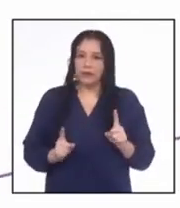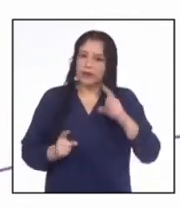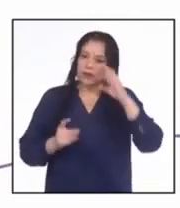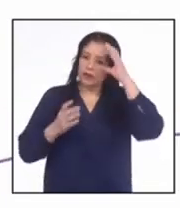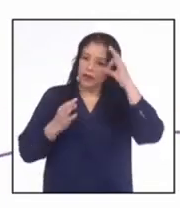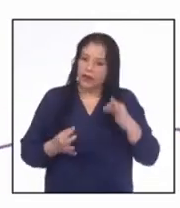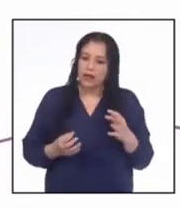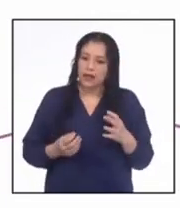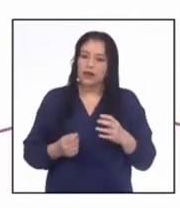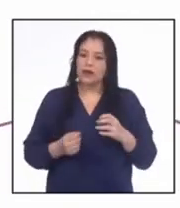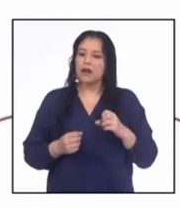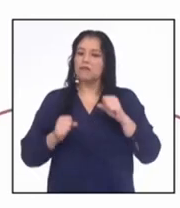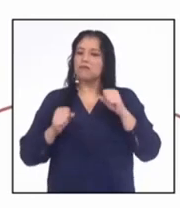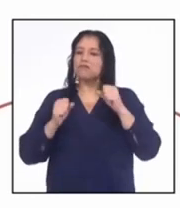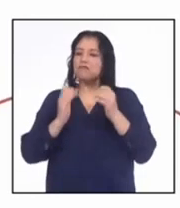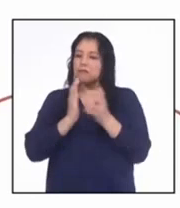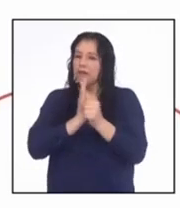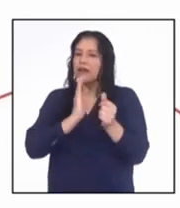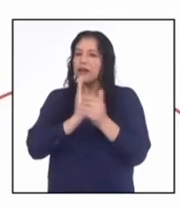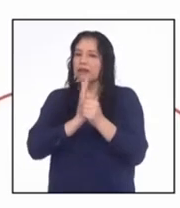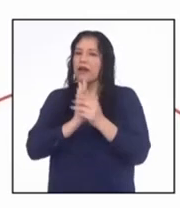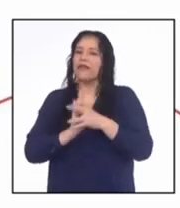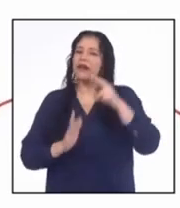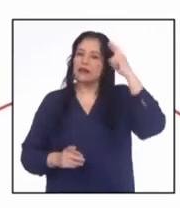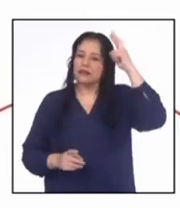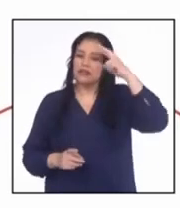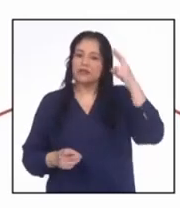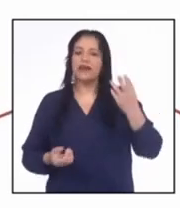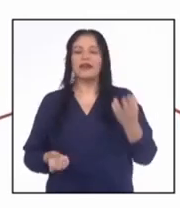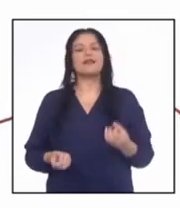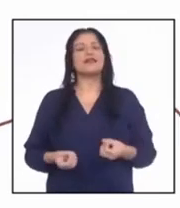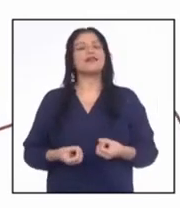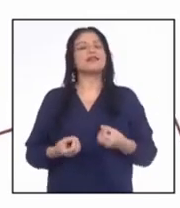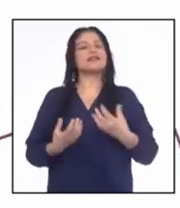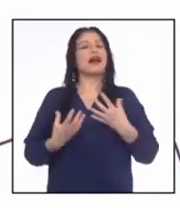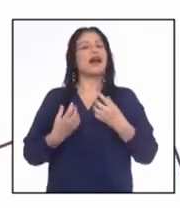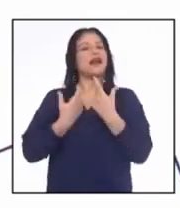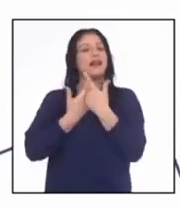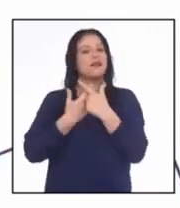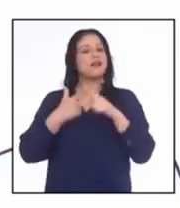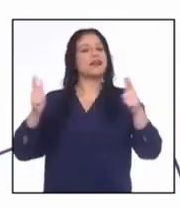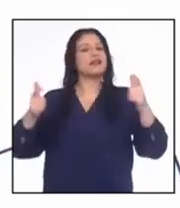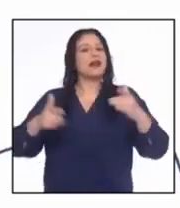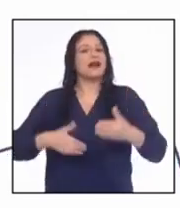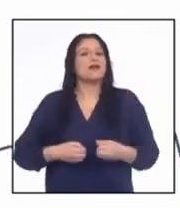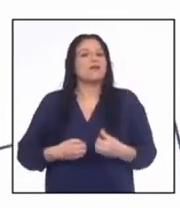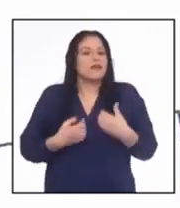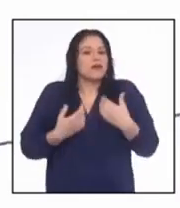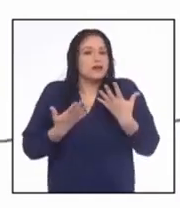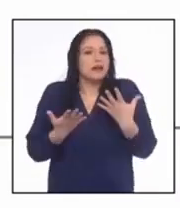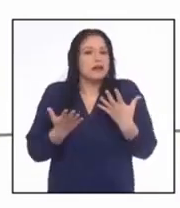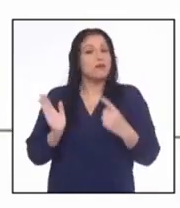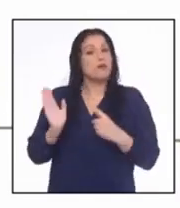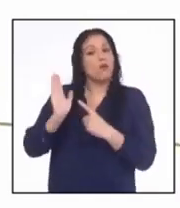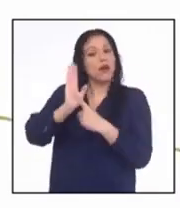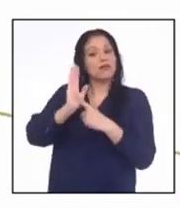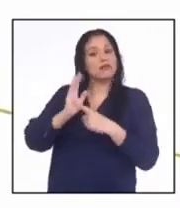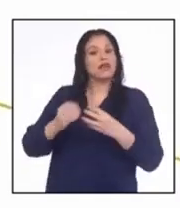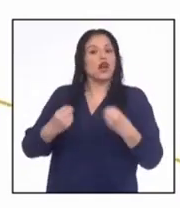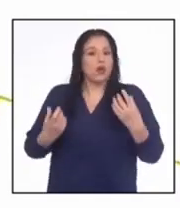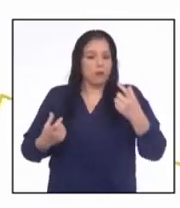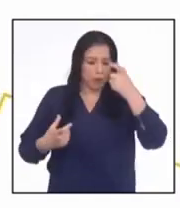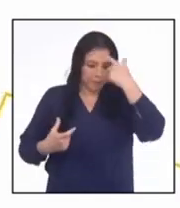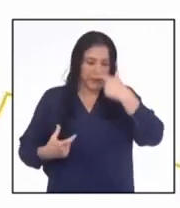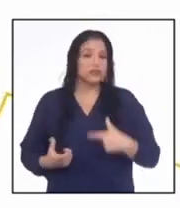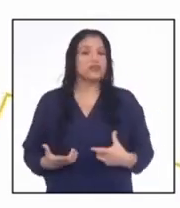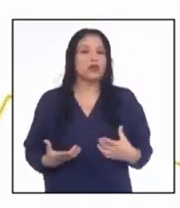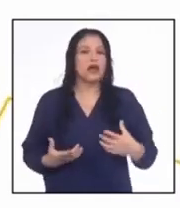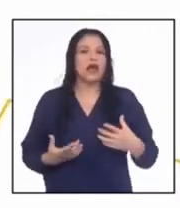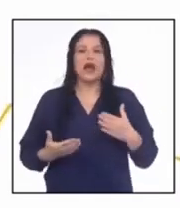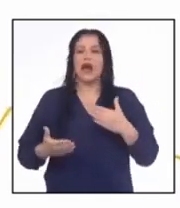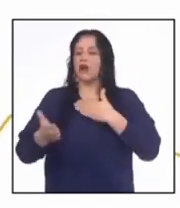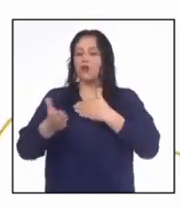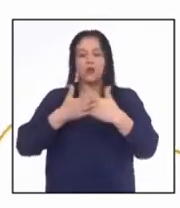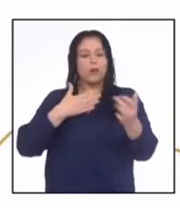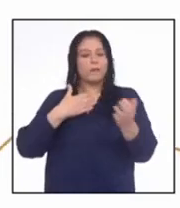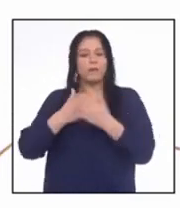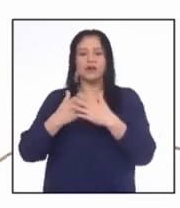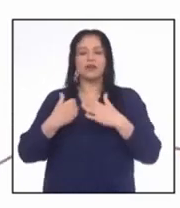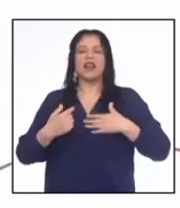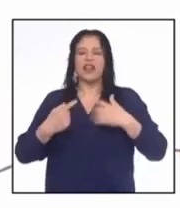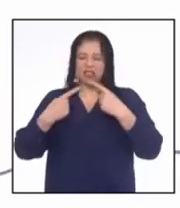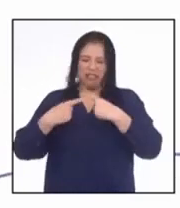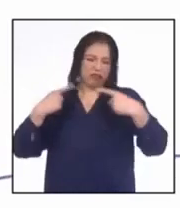la capacidad de razonar nos hace libres. La libertad expresa nuestra humanidad al dejar de lado